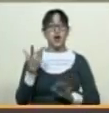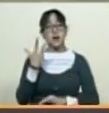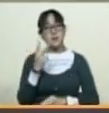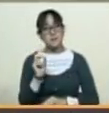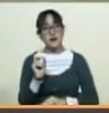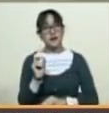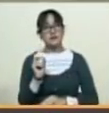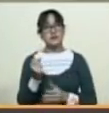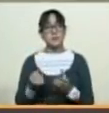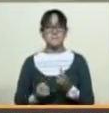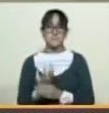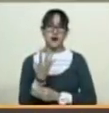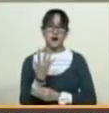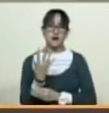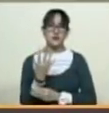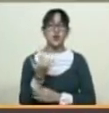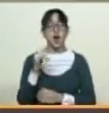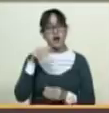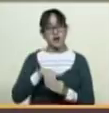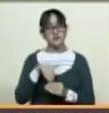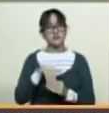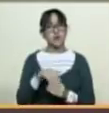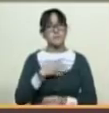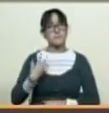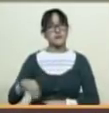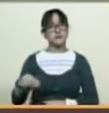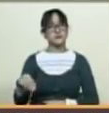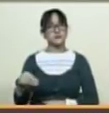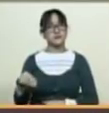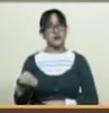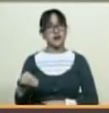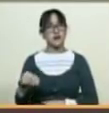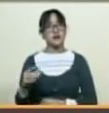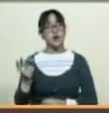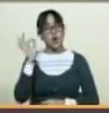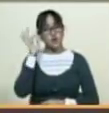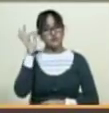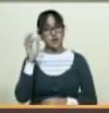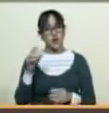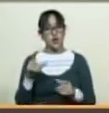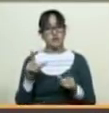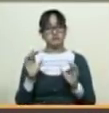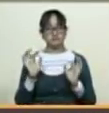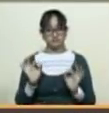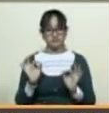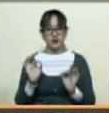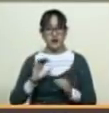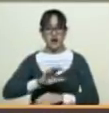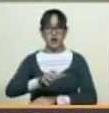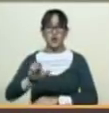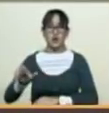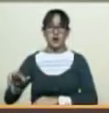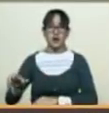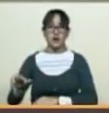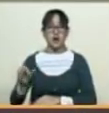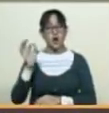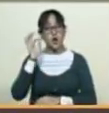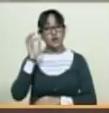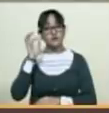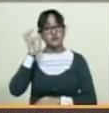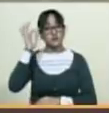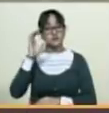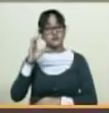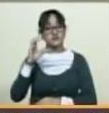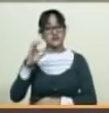20 de mayo hay elecciones presidenciales y de los consejos legislativos regionales. Repito, el Consejo Nacional